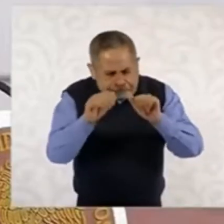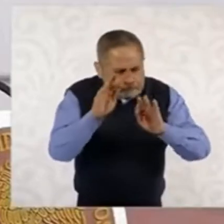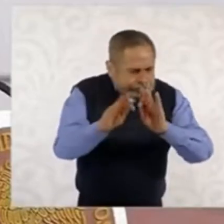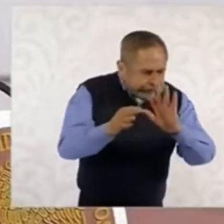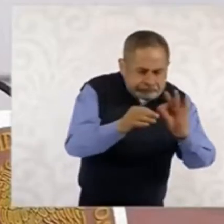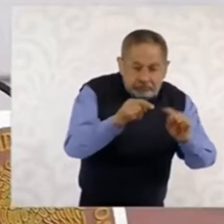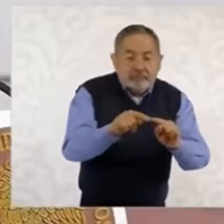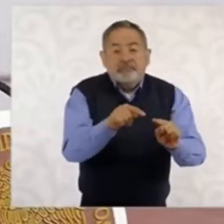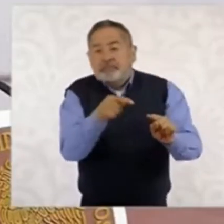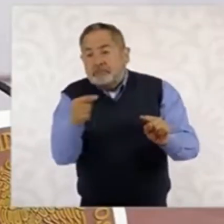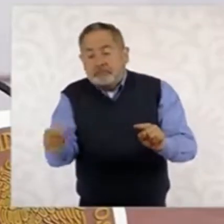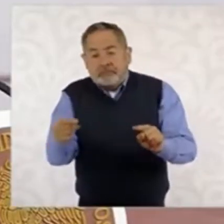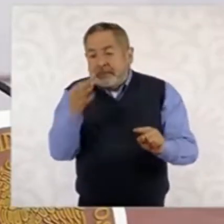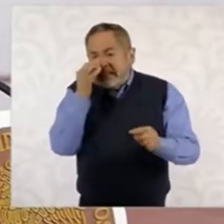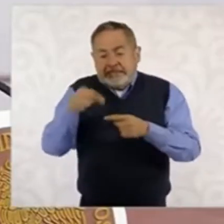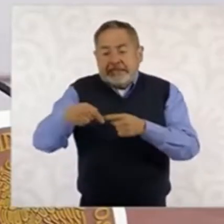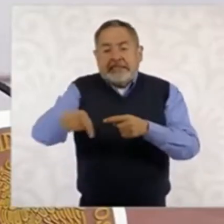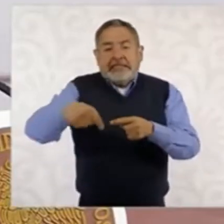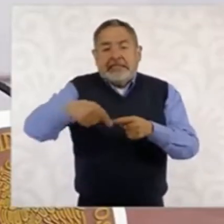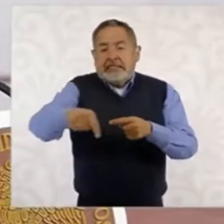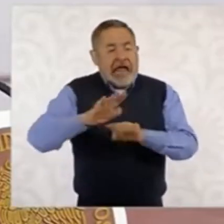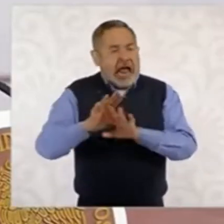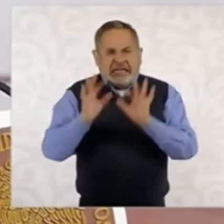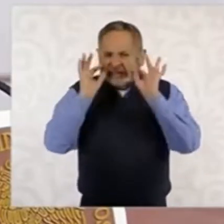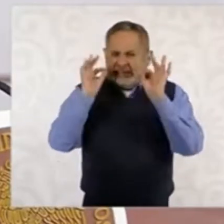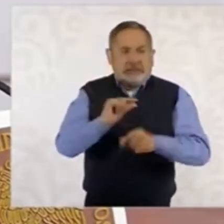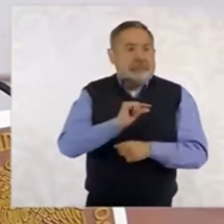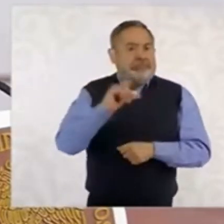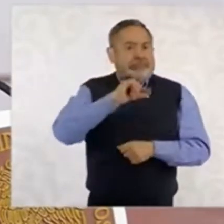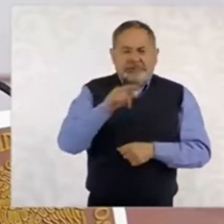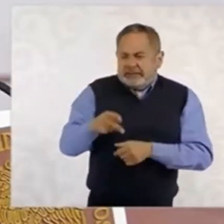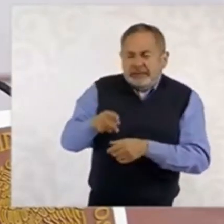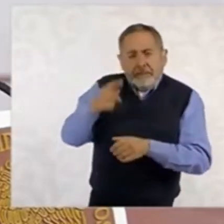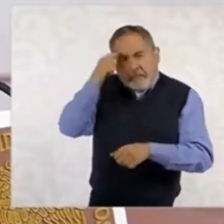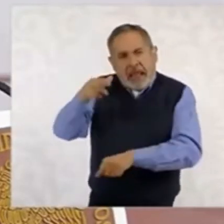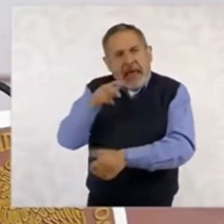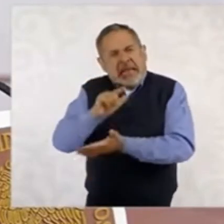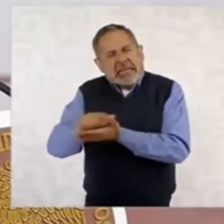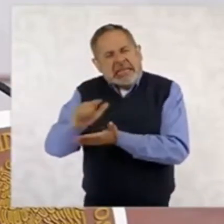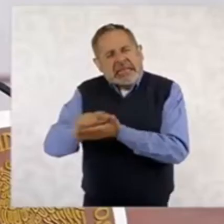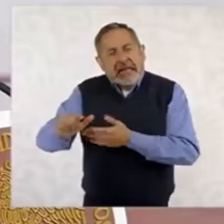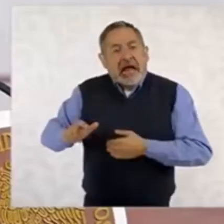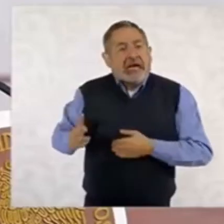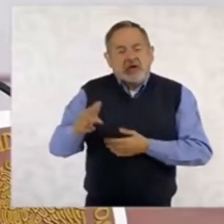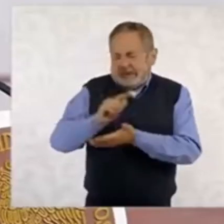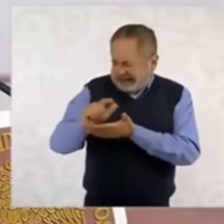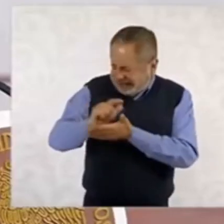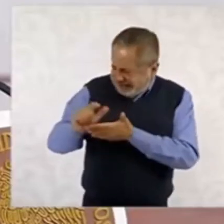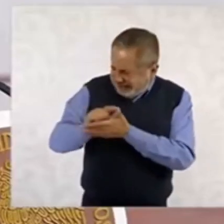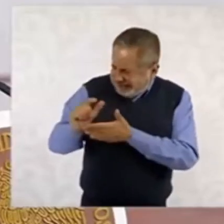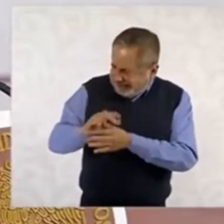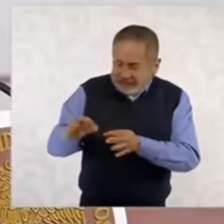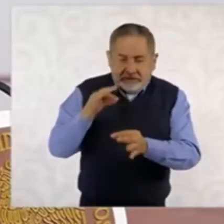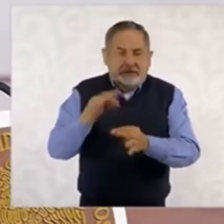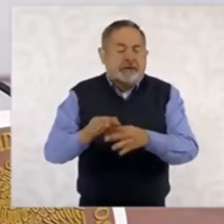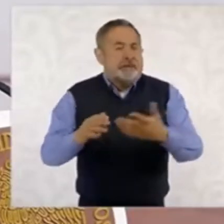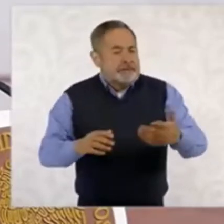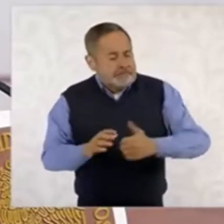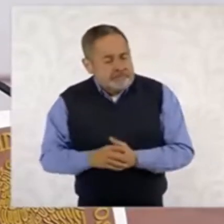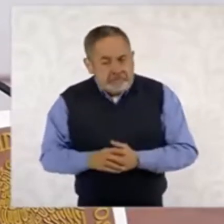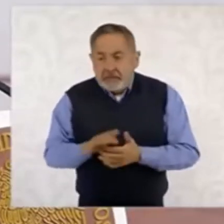iniciará en breve la labor especializada correspondiente. Reconocer la disposición, el tiempo y